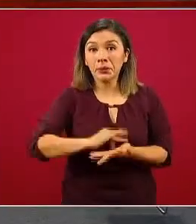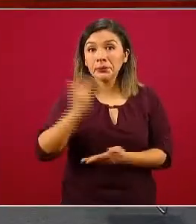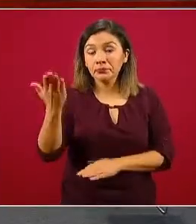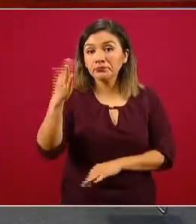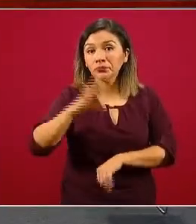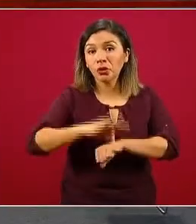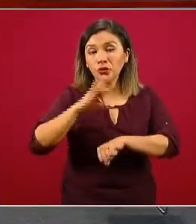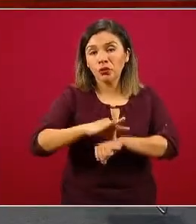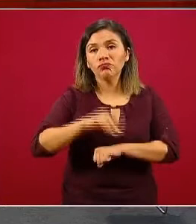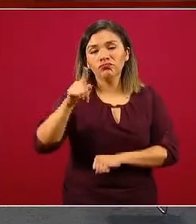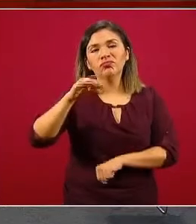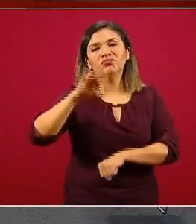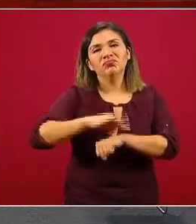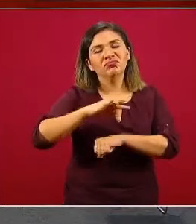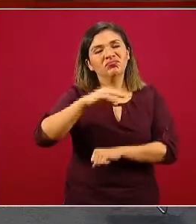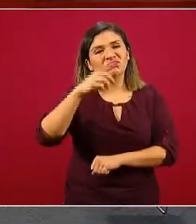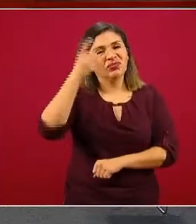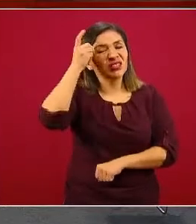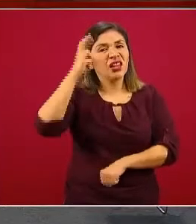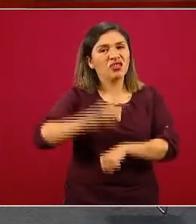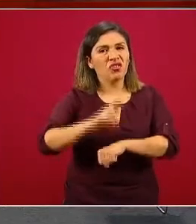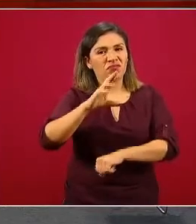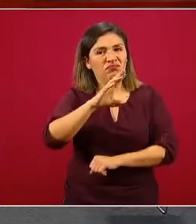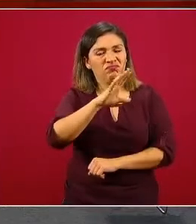Salomía, director general de Epidemiología.